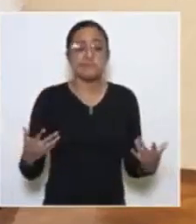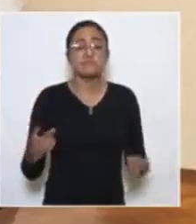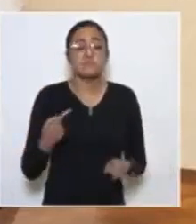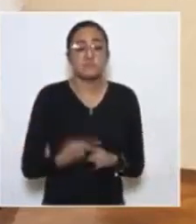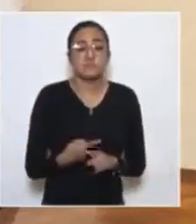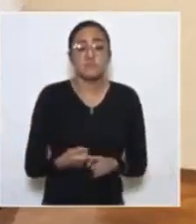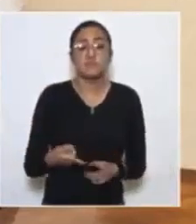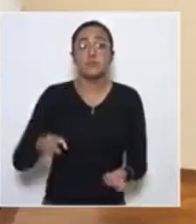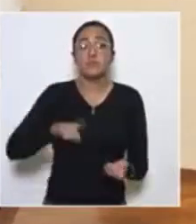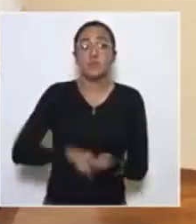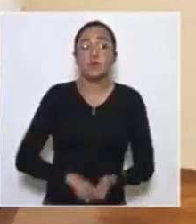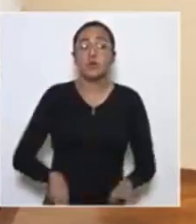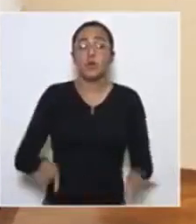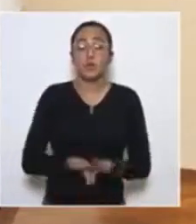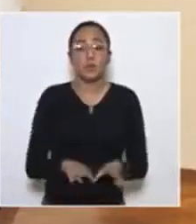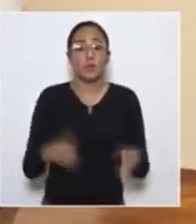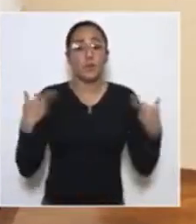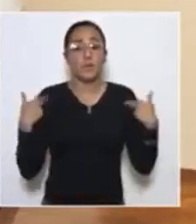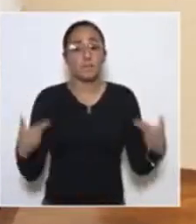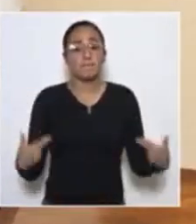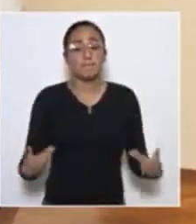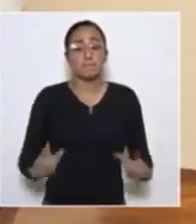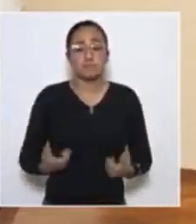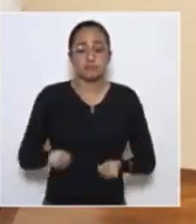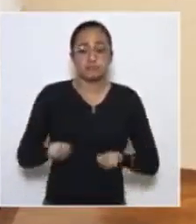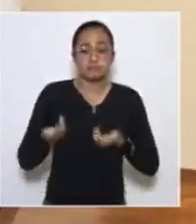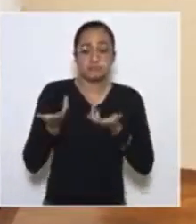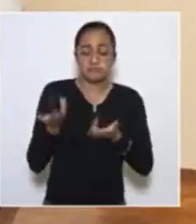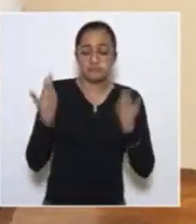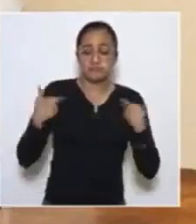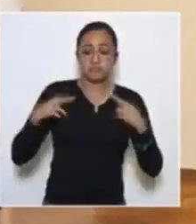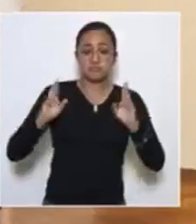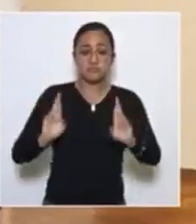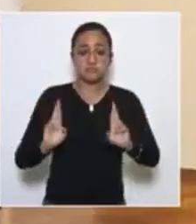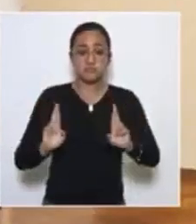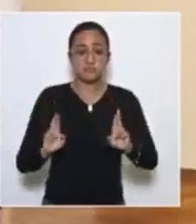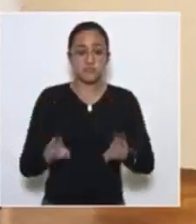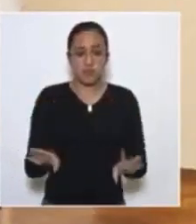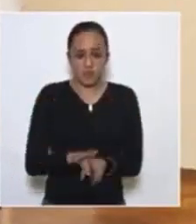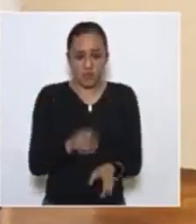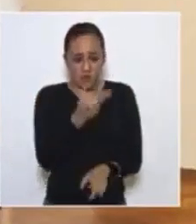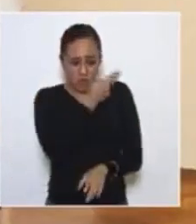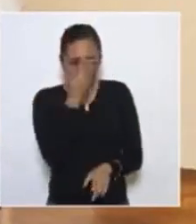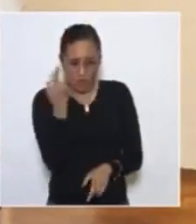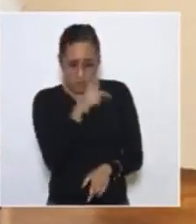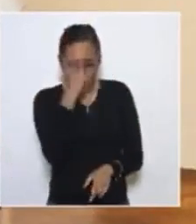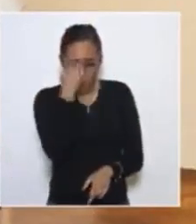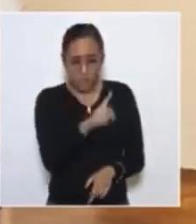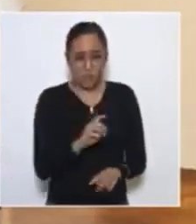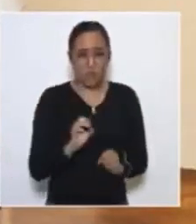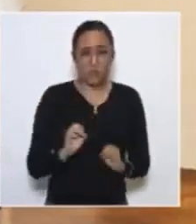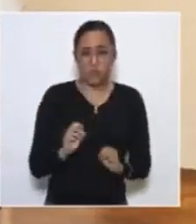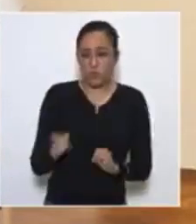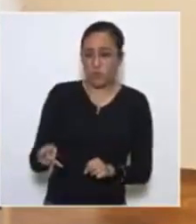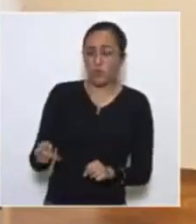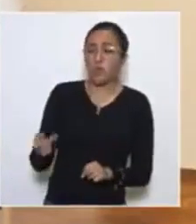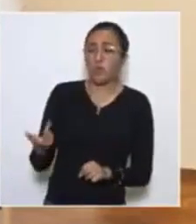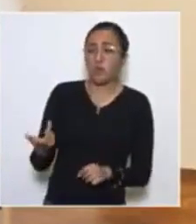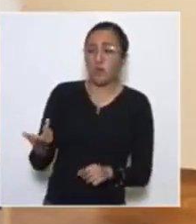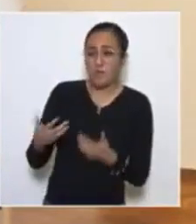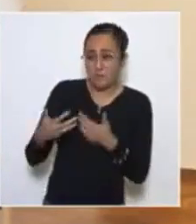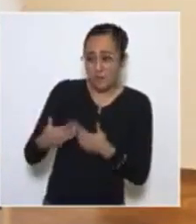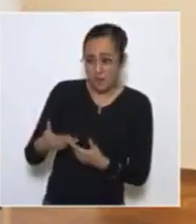Es un patrimonio de la humanidad, no de un hotel, no de un privado.